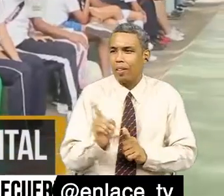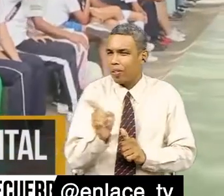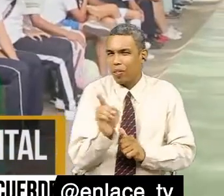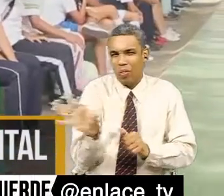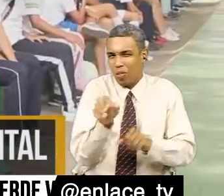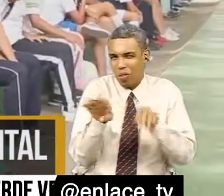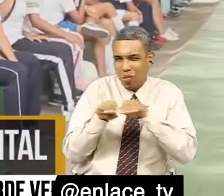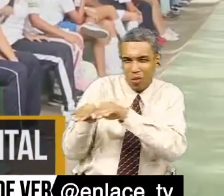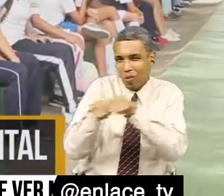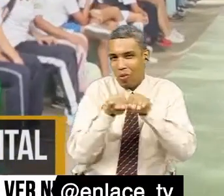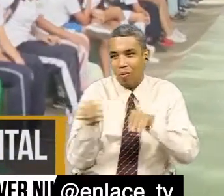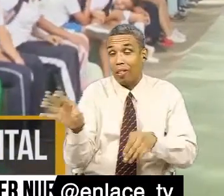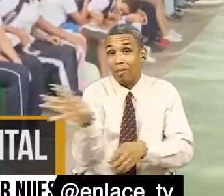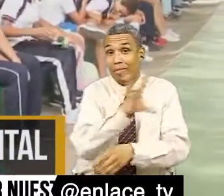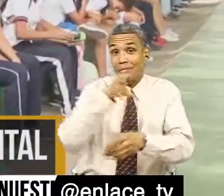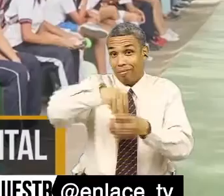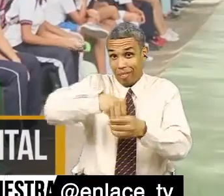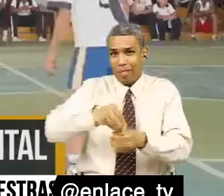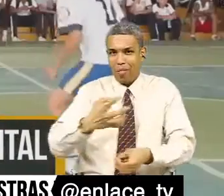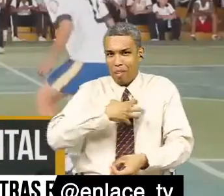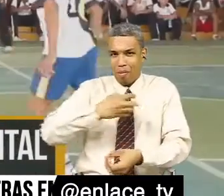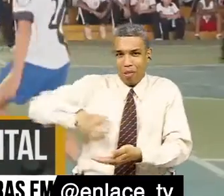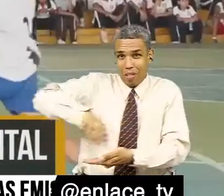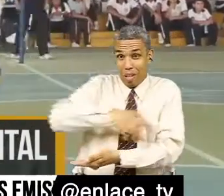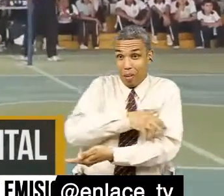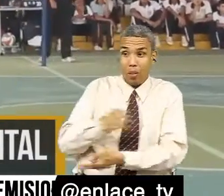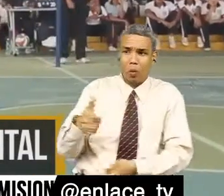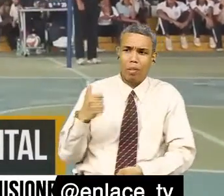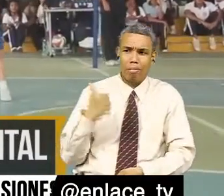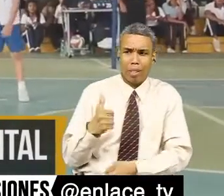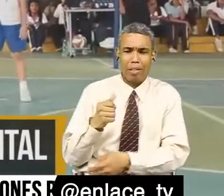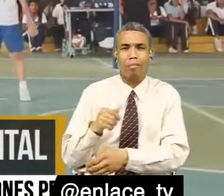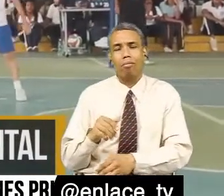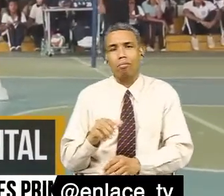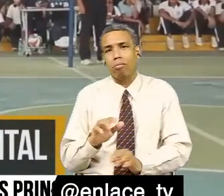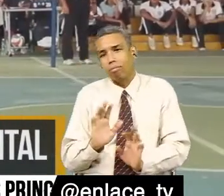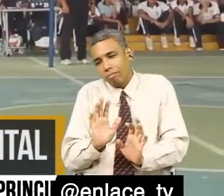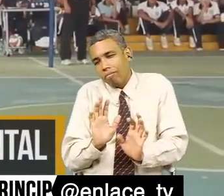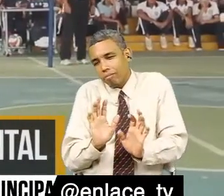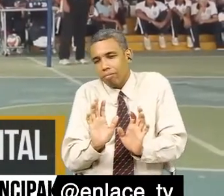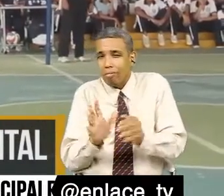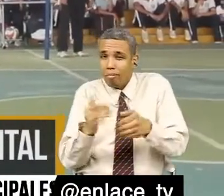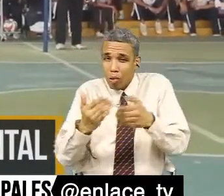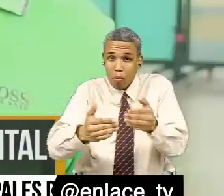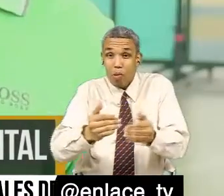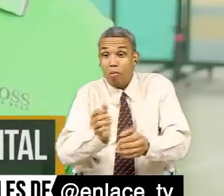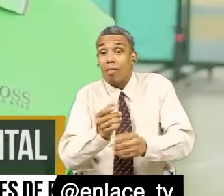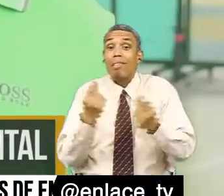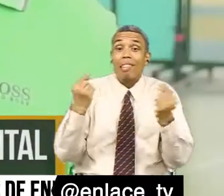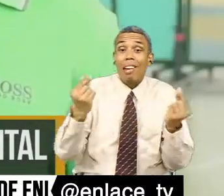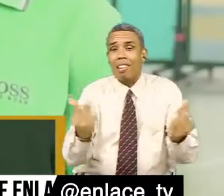zonal en Sabana de Torres. Vamos por buen camino, estamos lejos todavía de la meta, pero vamos bien.